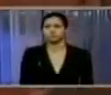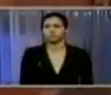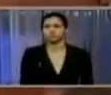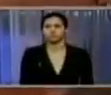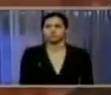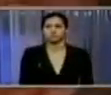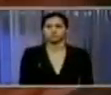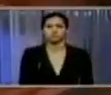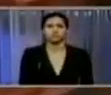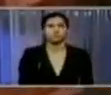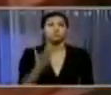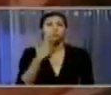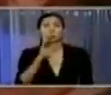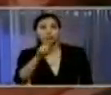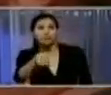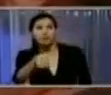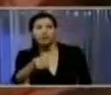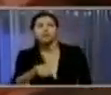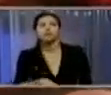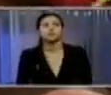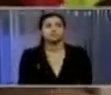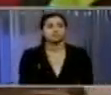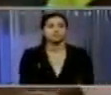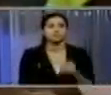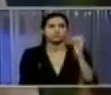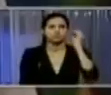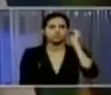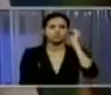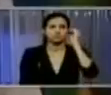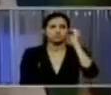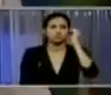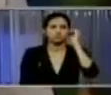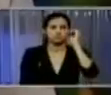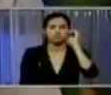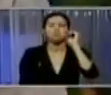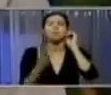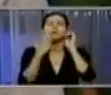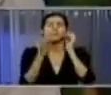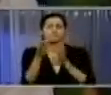¿Tu mamá también? Mira, ¿cómo fue el caso de tu mamá?